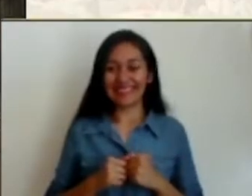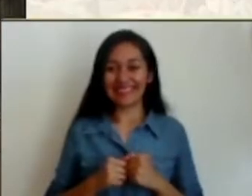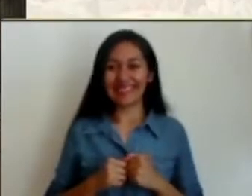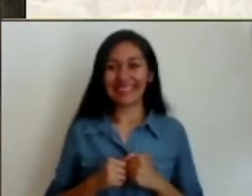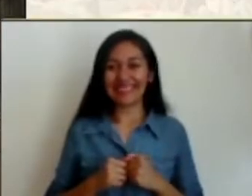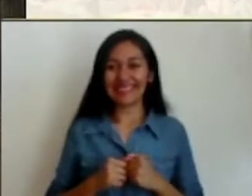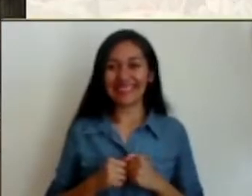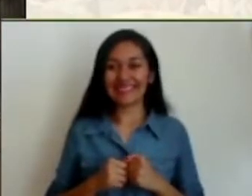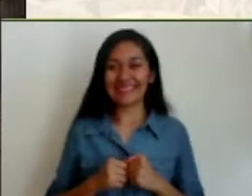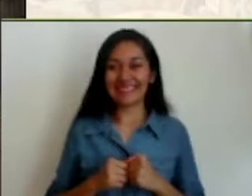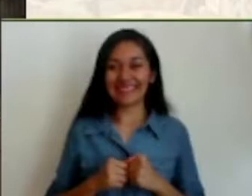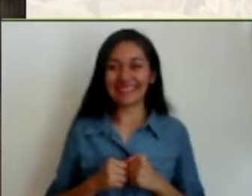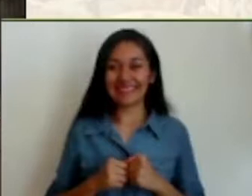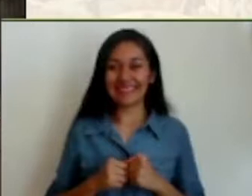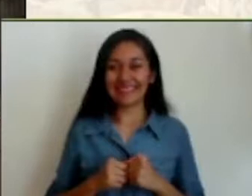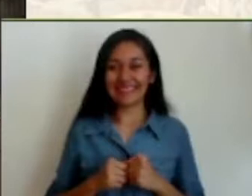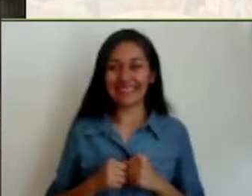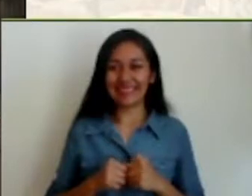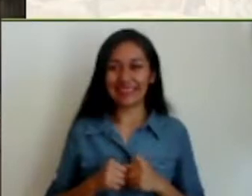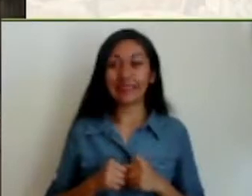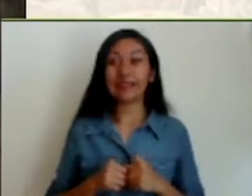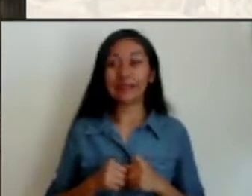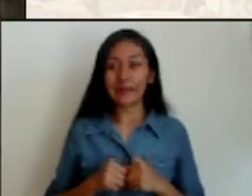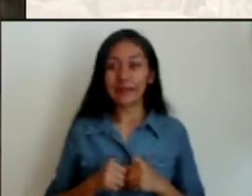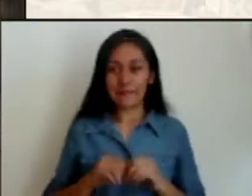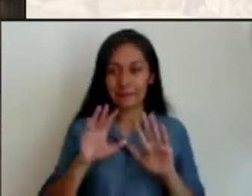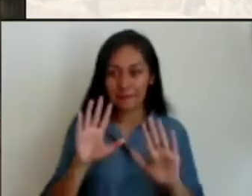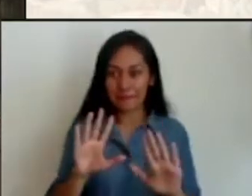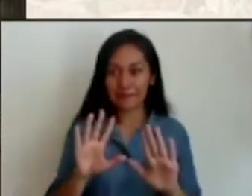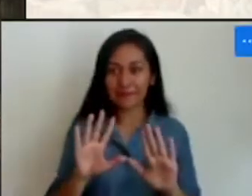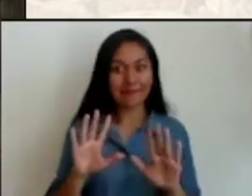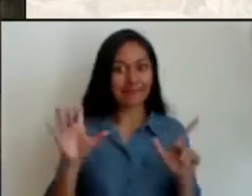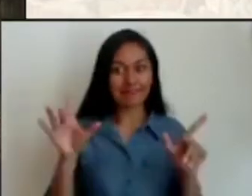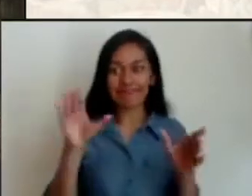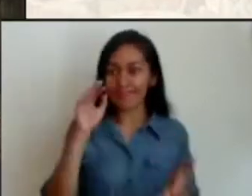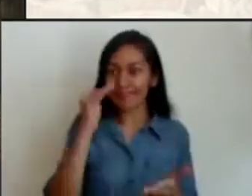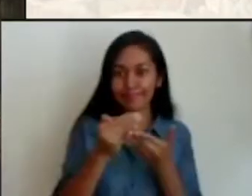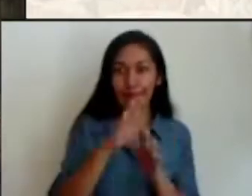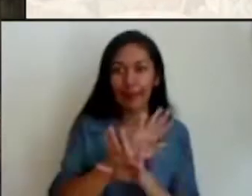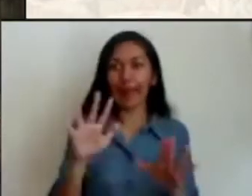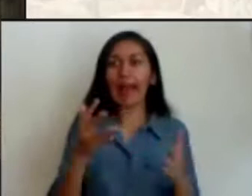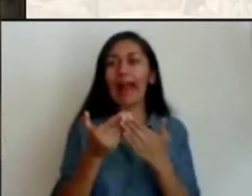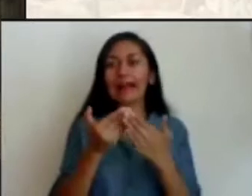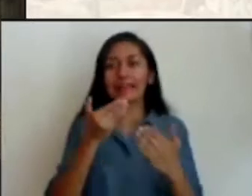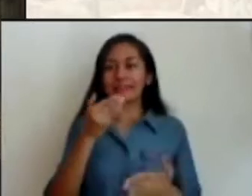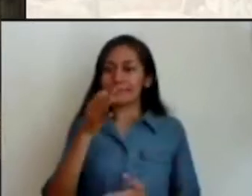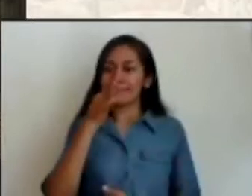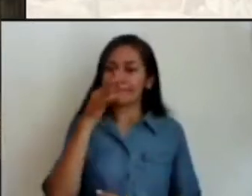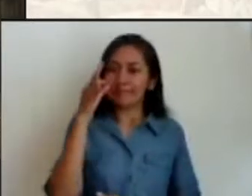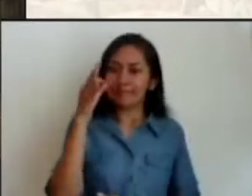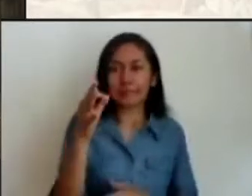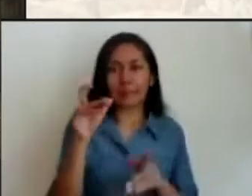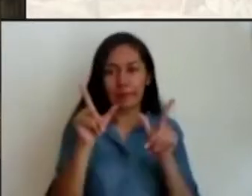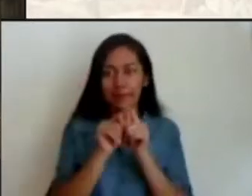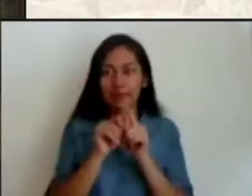¿Qué debo hacer? Quisiera hacer una breve conclusión y pasar unas dos o tres preguntas solamente por cuestiones de